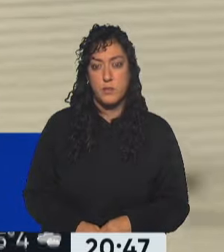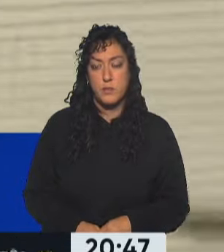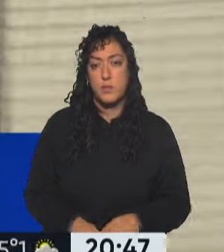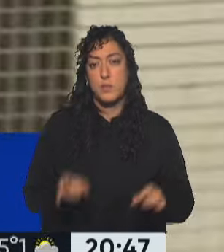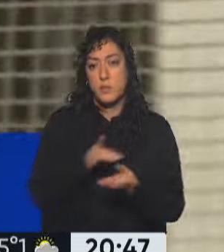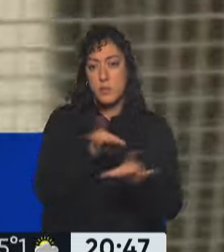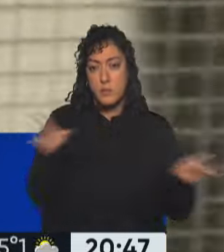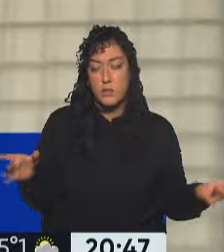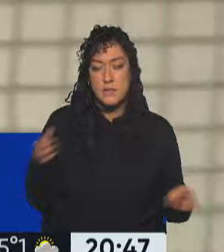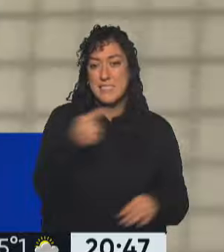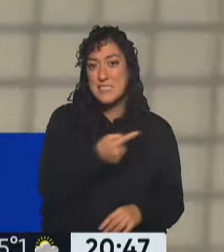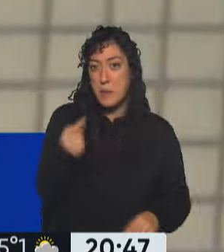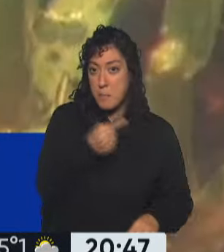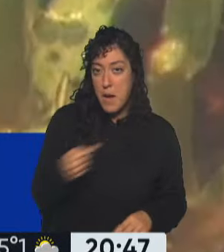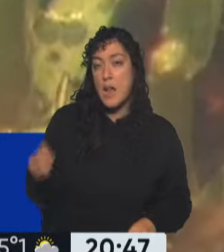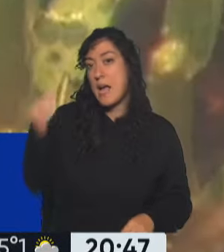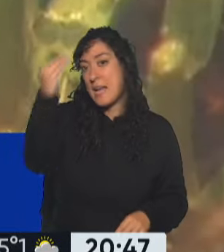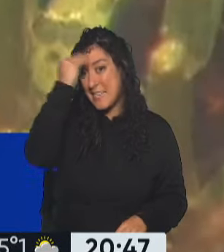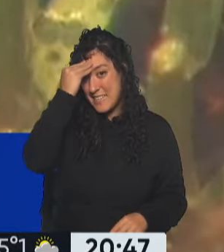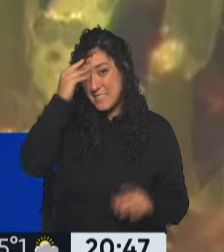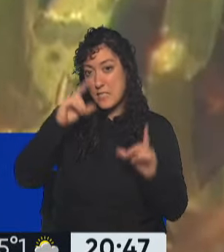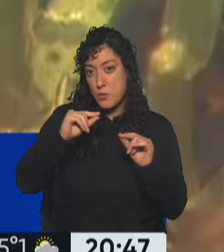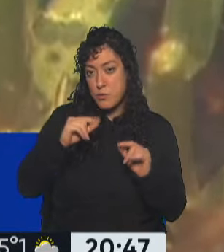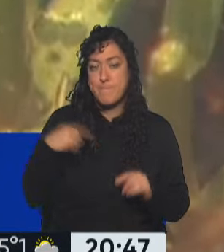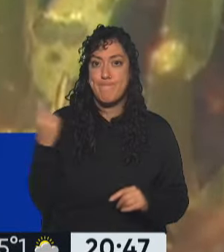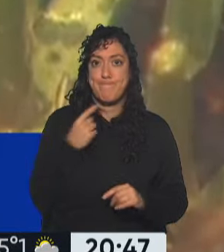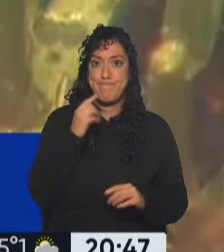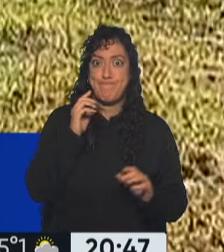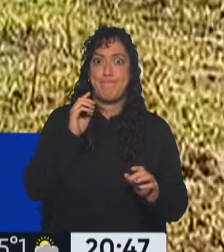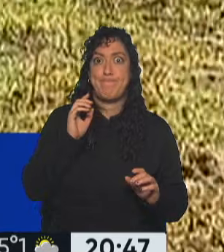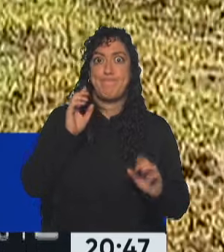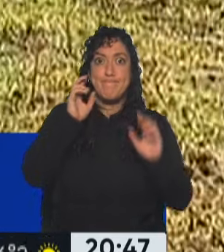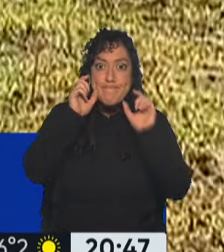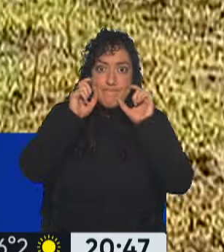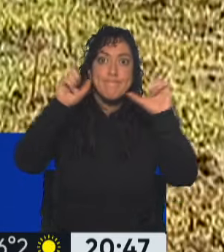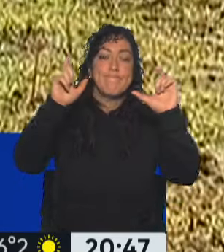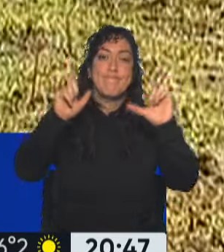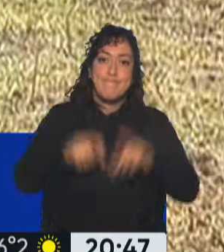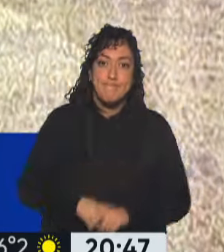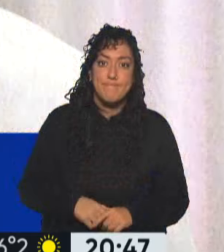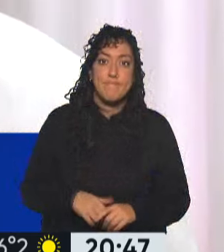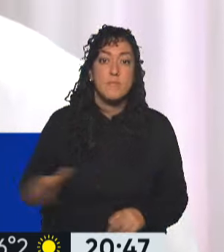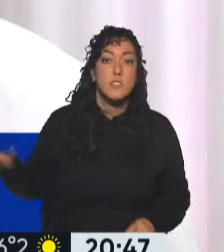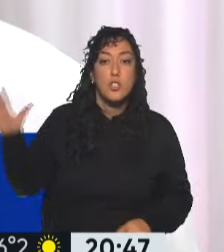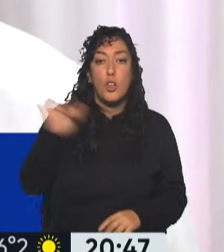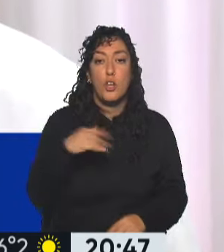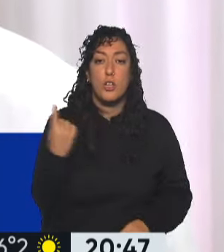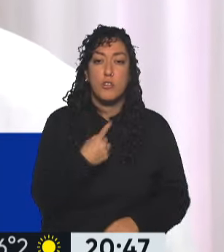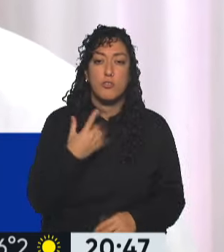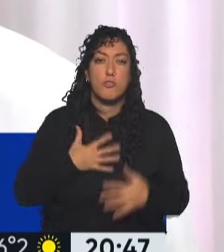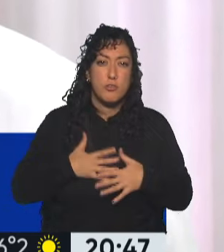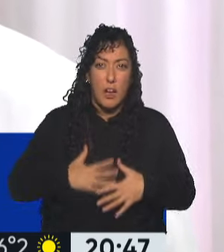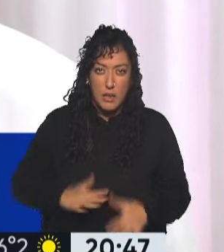epidemiológico de la semana 15, nos alarmaríamos bastante. Pero digamos, los que estamos en el día a día estamos mucho más tranquilos